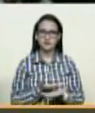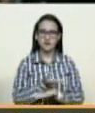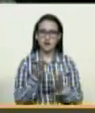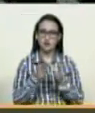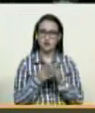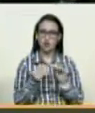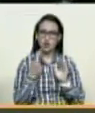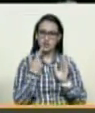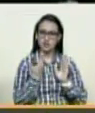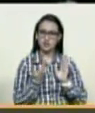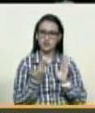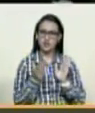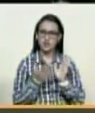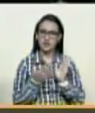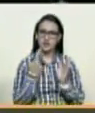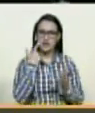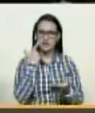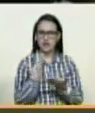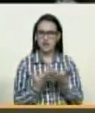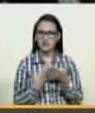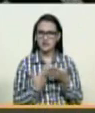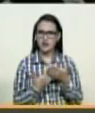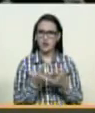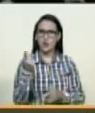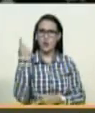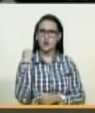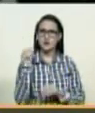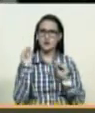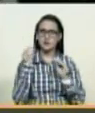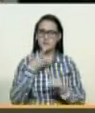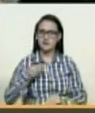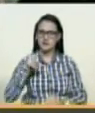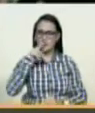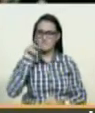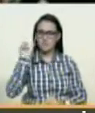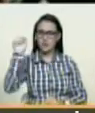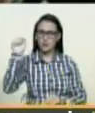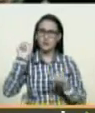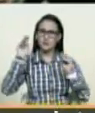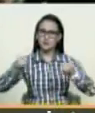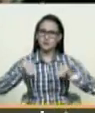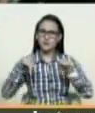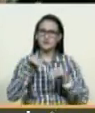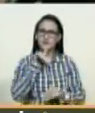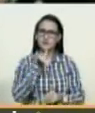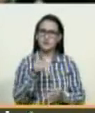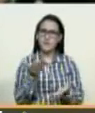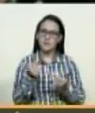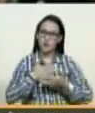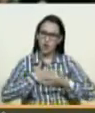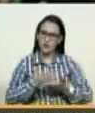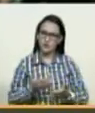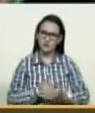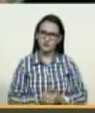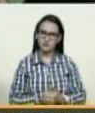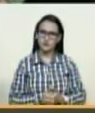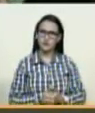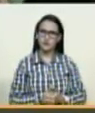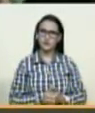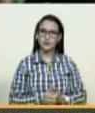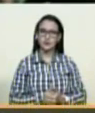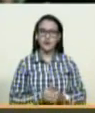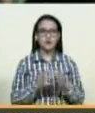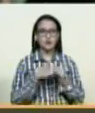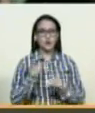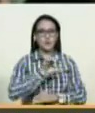el día de ayer el llamado que hizo el presidente nicolás maduro para informar y para pedir la colaboración de los